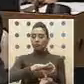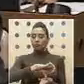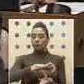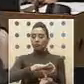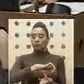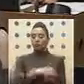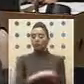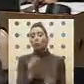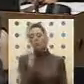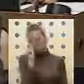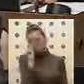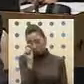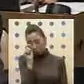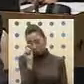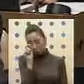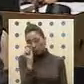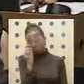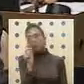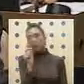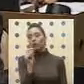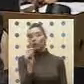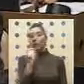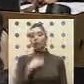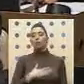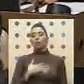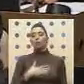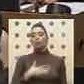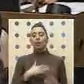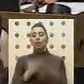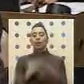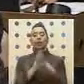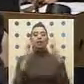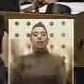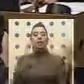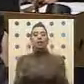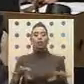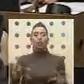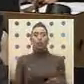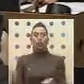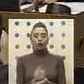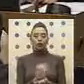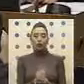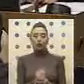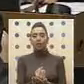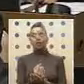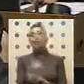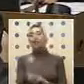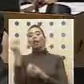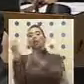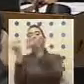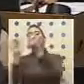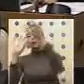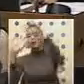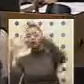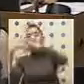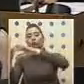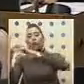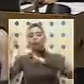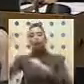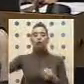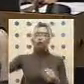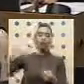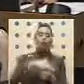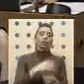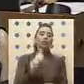extremadamente minúsculo, pero con unas pretensiones mayúsculas, que lo que pasa en el mundo no nos afecta